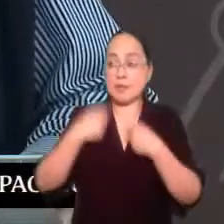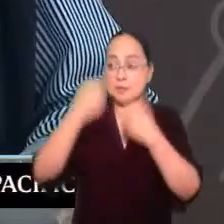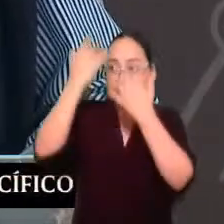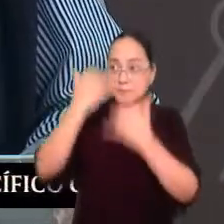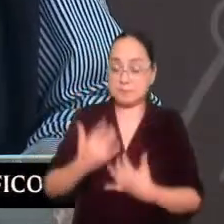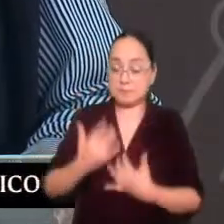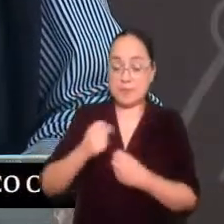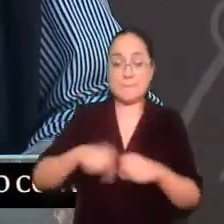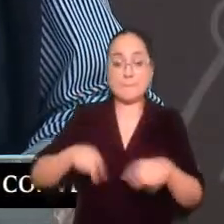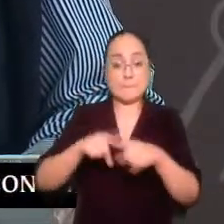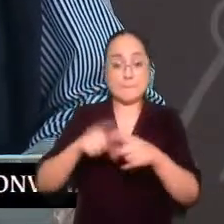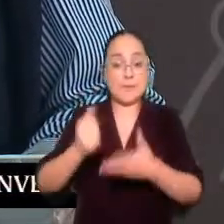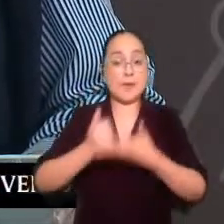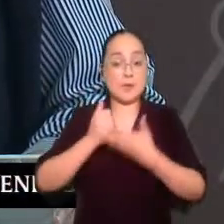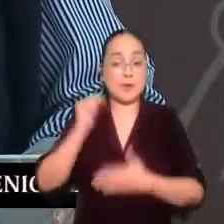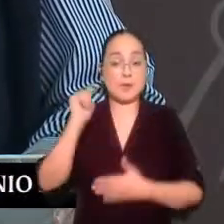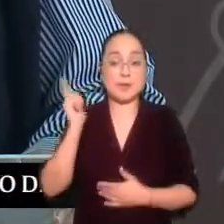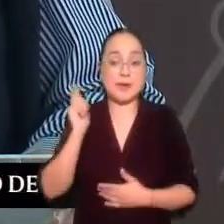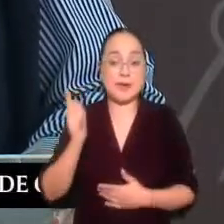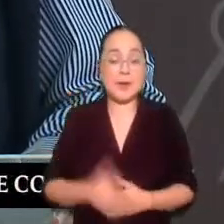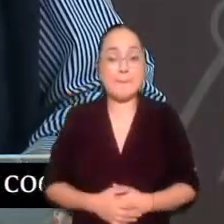ayude con el Señor.